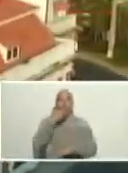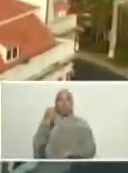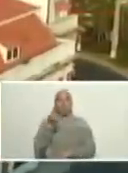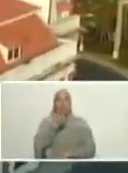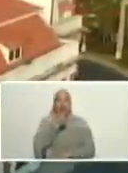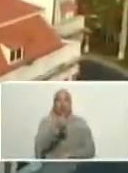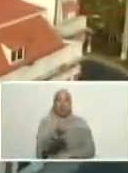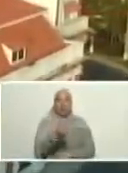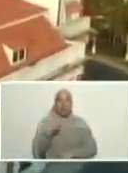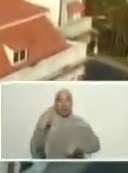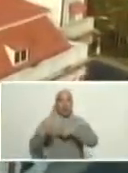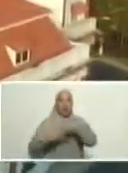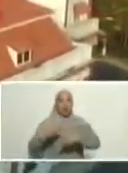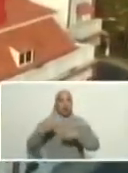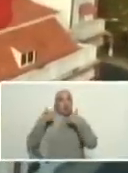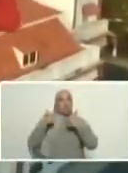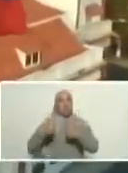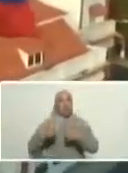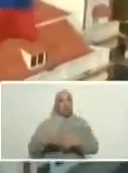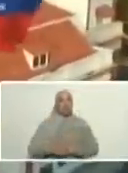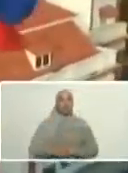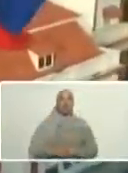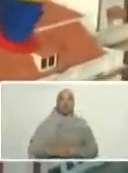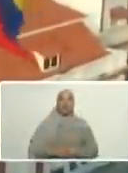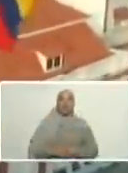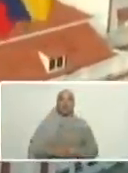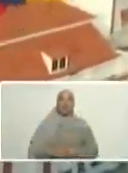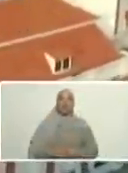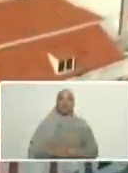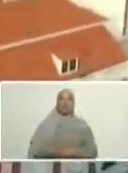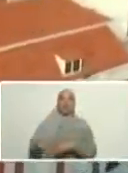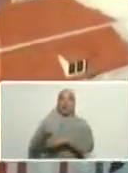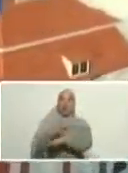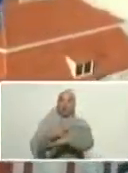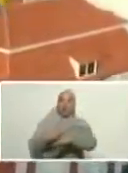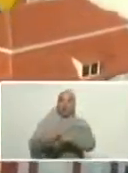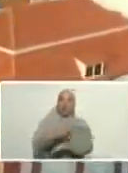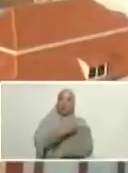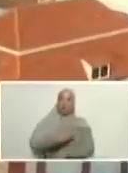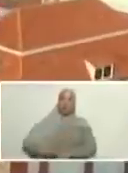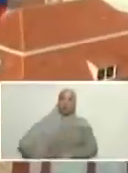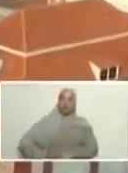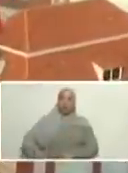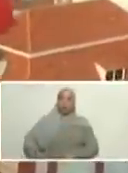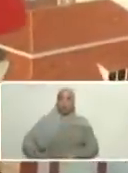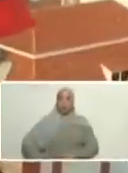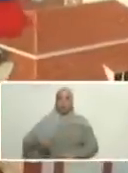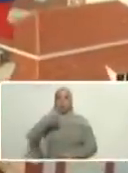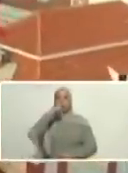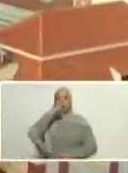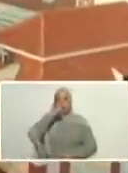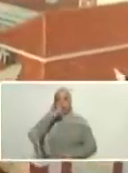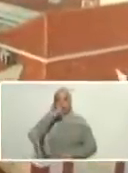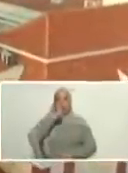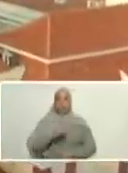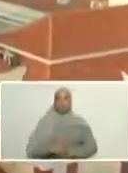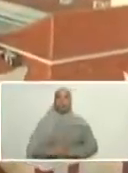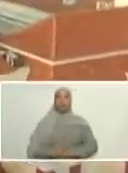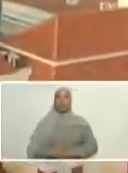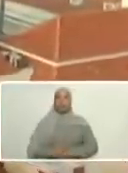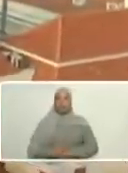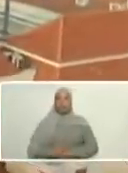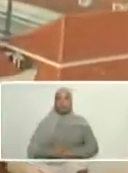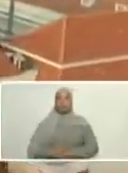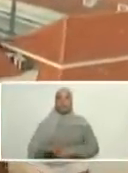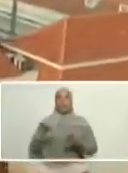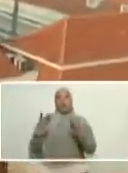de sus relaciones. Un nuevo paso en el objetivo del gobierno del presidente de la República Bolivariana de Venezuela, Nicolás Maduro Moros, y de